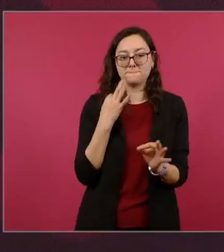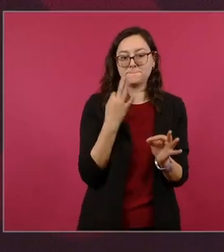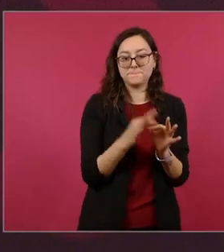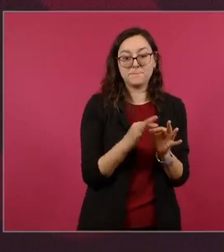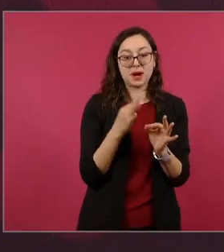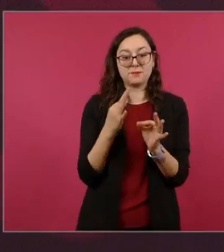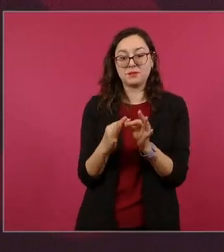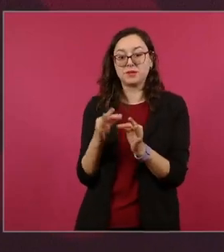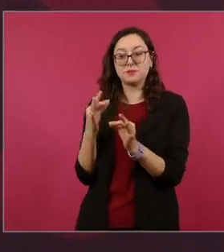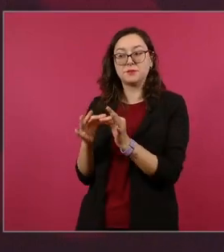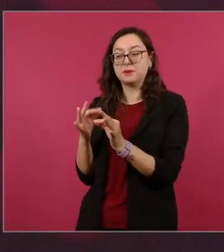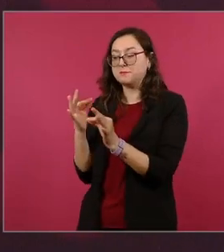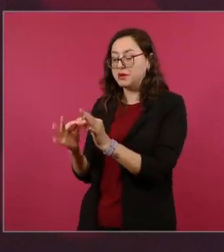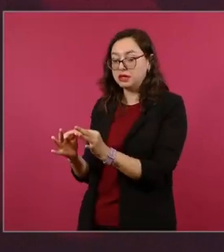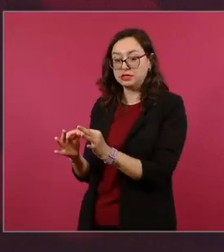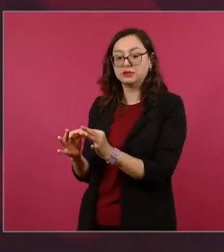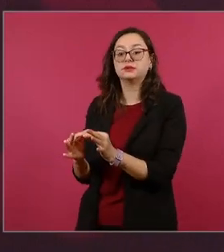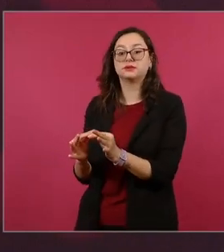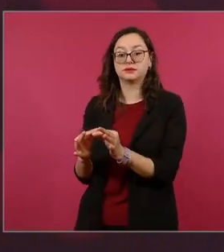actualizado,